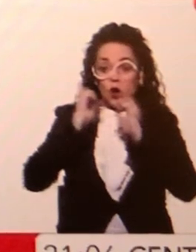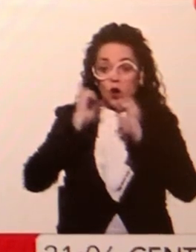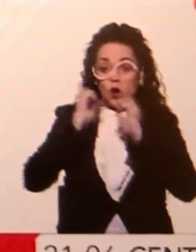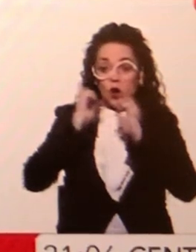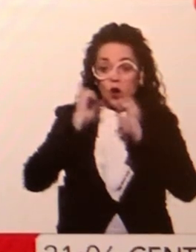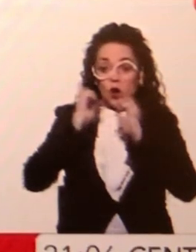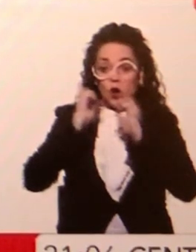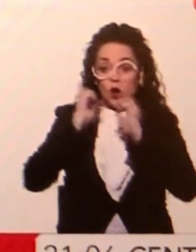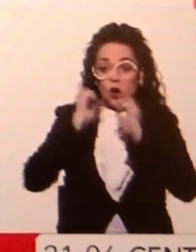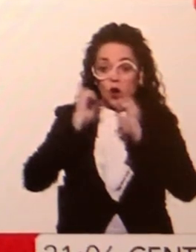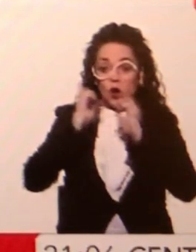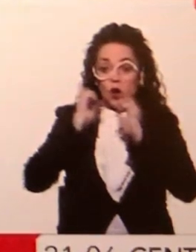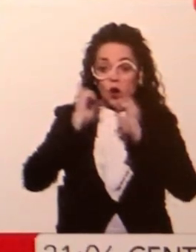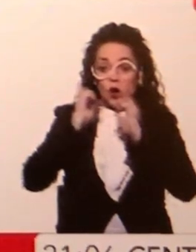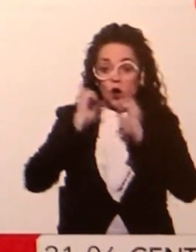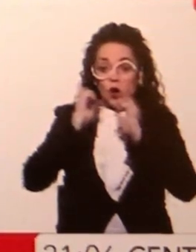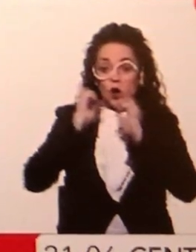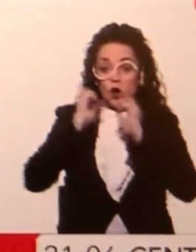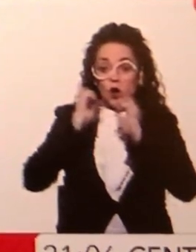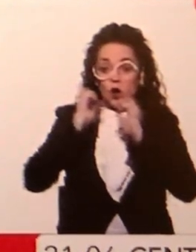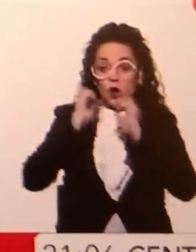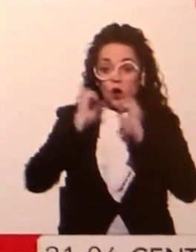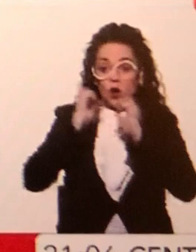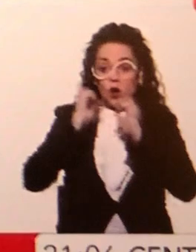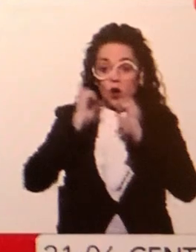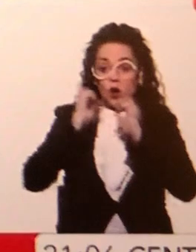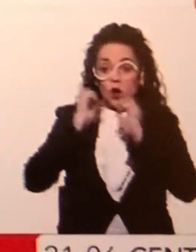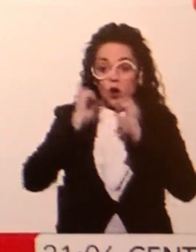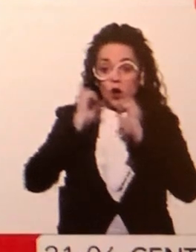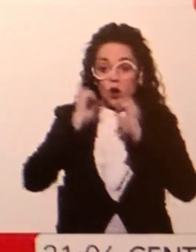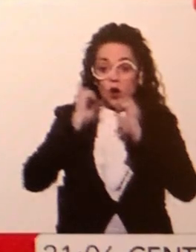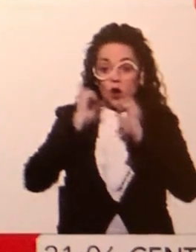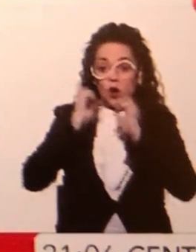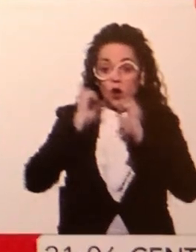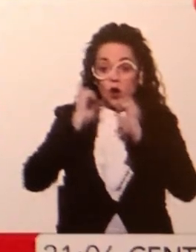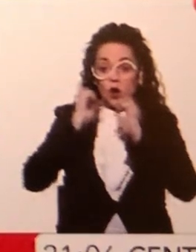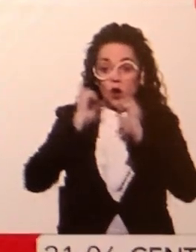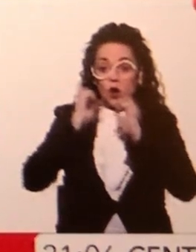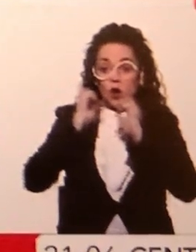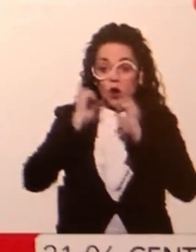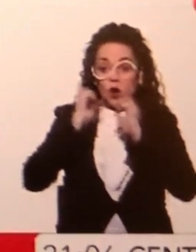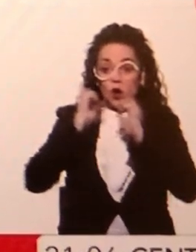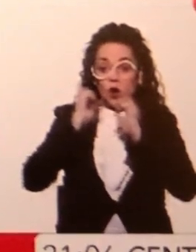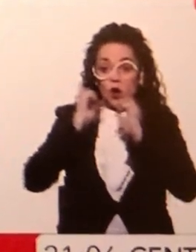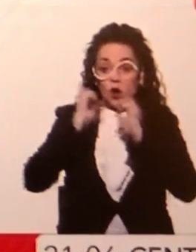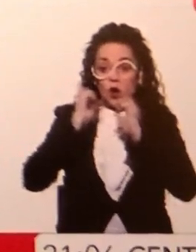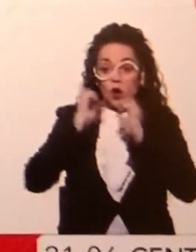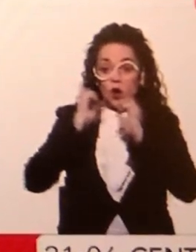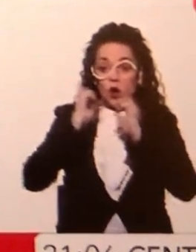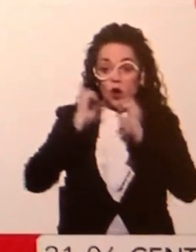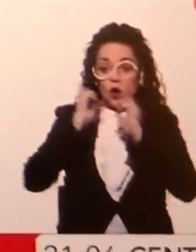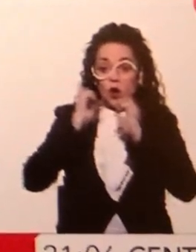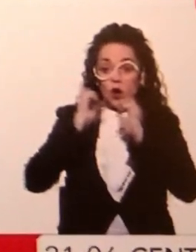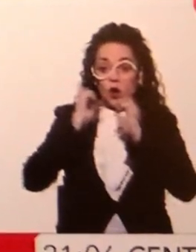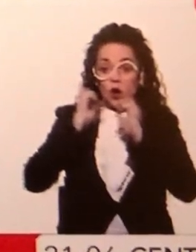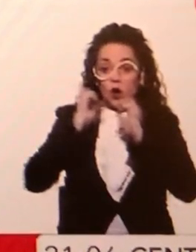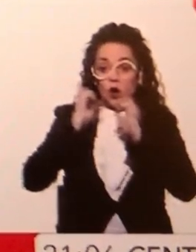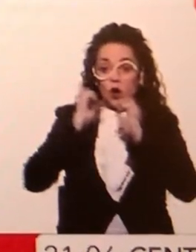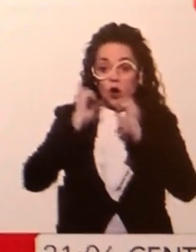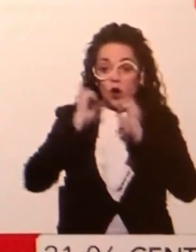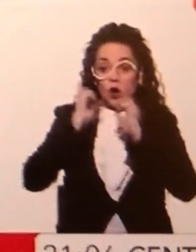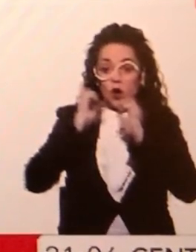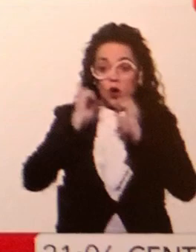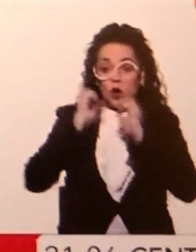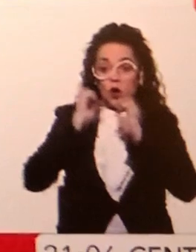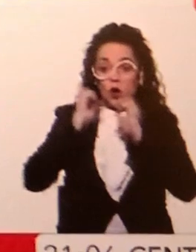vándalos porque no puede llamarse de otra forma cubiertos con el rostro cubiertos las cabezas